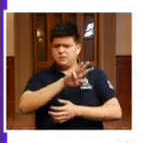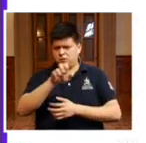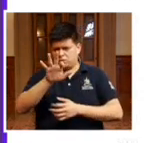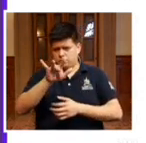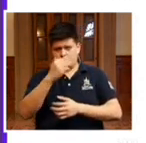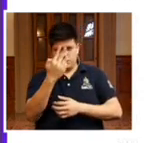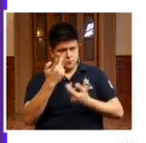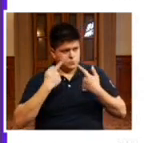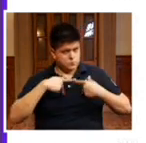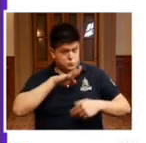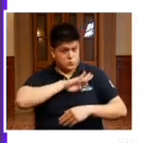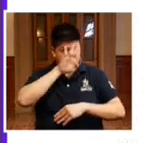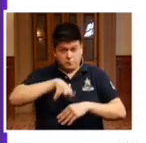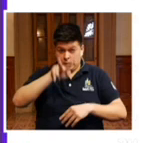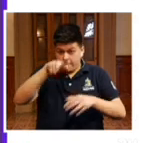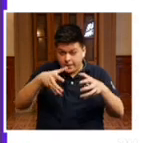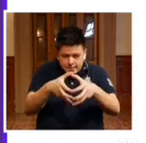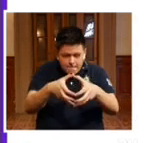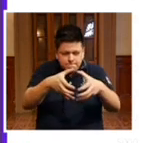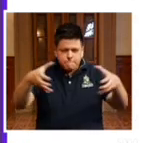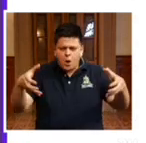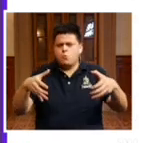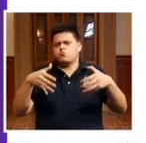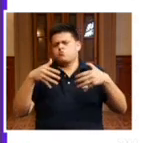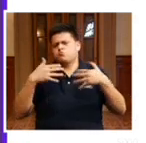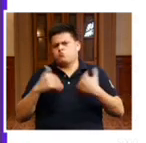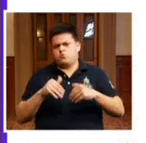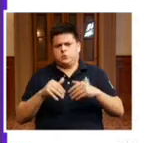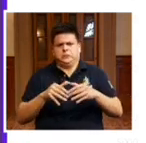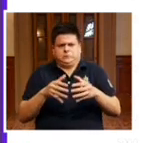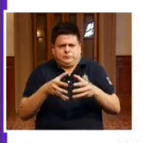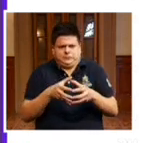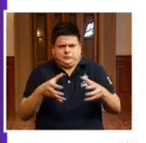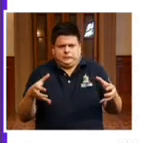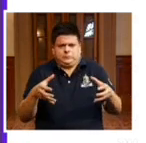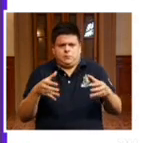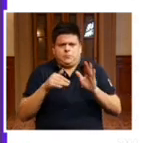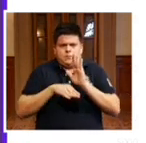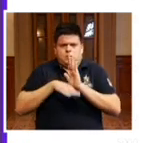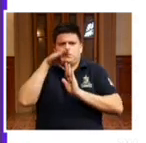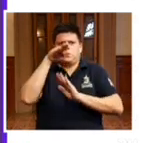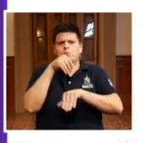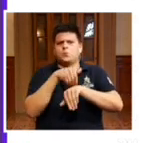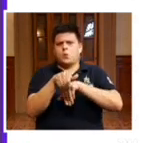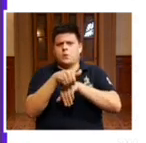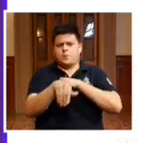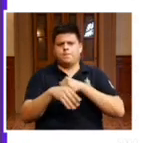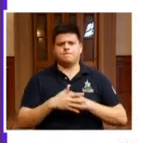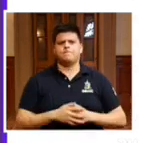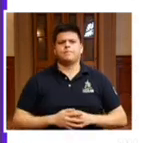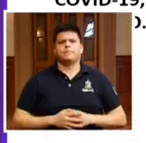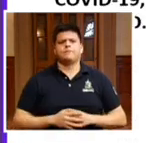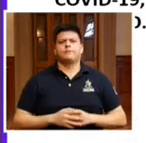1.353 defunciones, que sigue siendo un número bastante elevado.